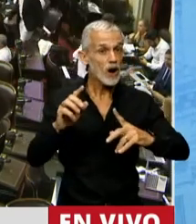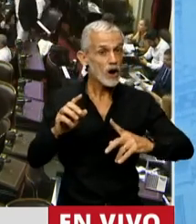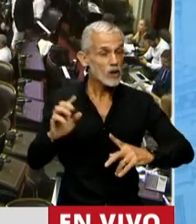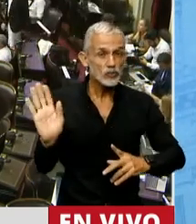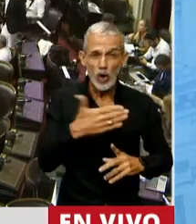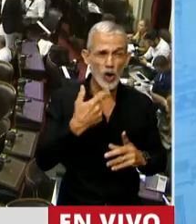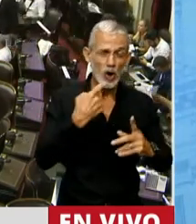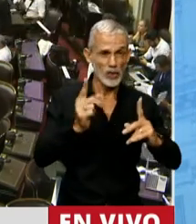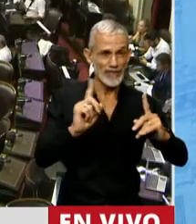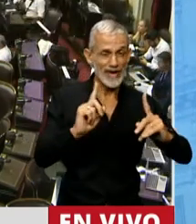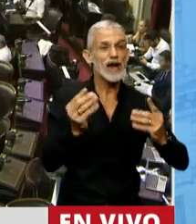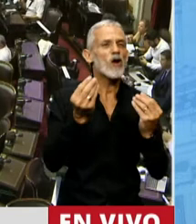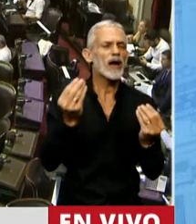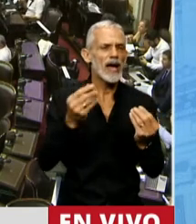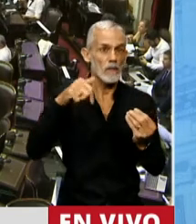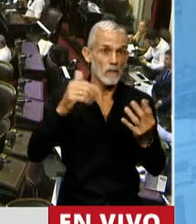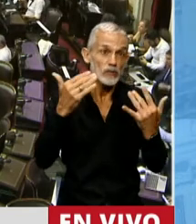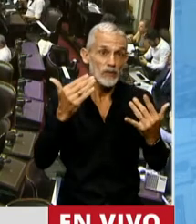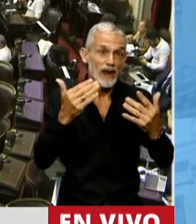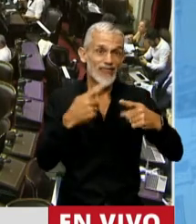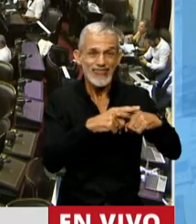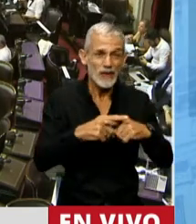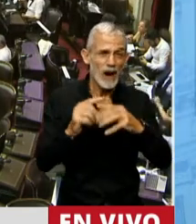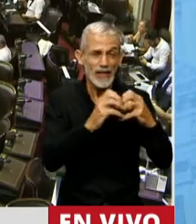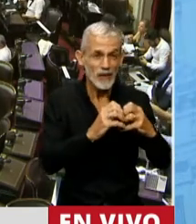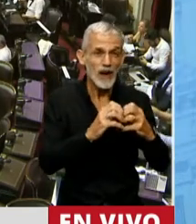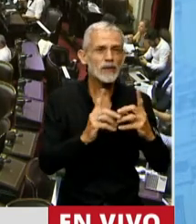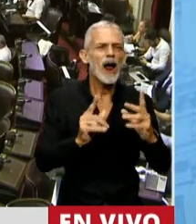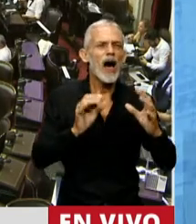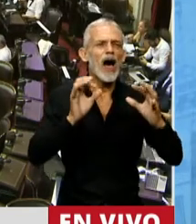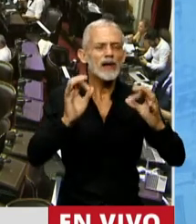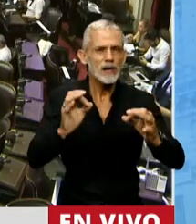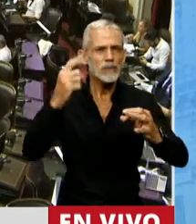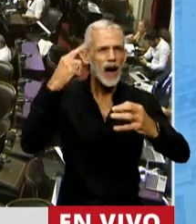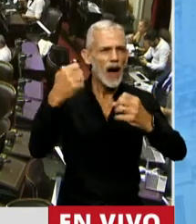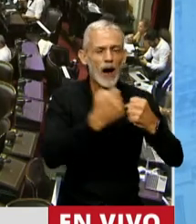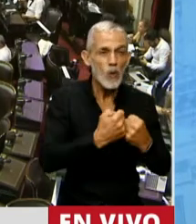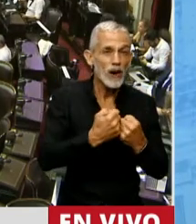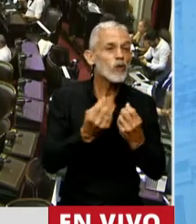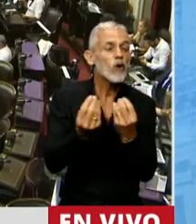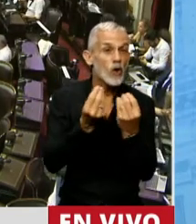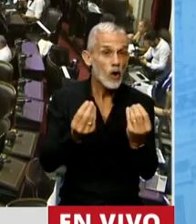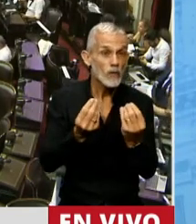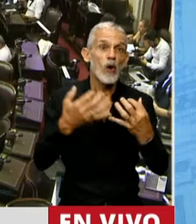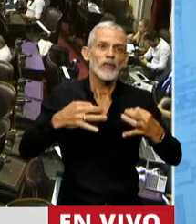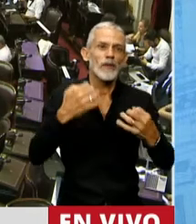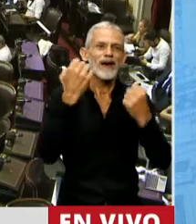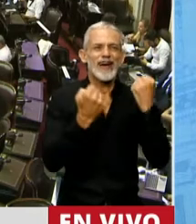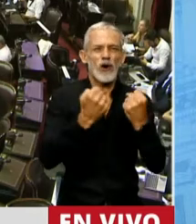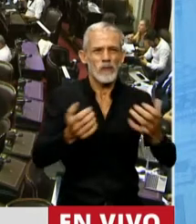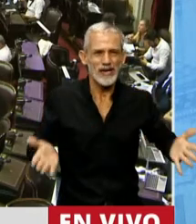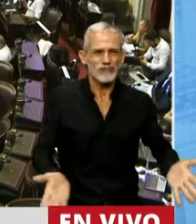que sustenta estas posibilidades de debate para que lleguen a buen fin es precisamente el hacer crecer la